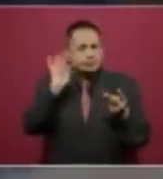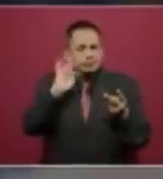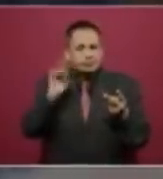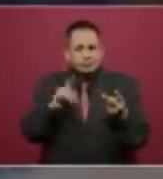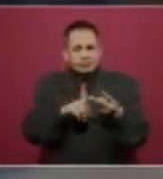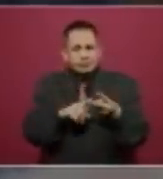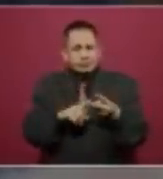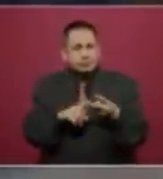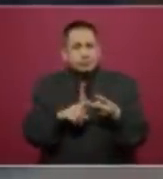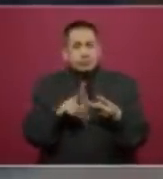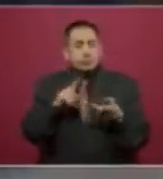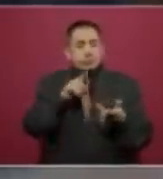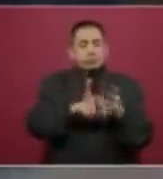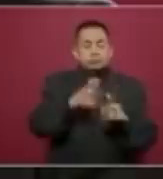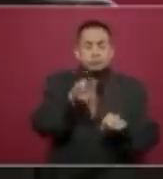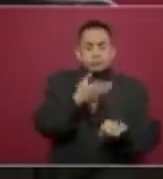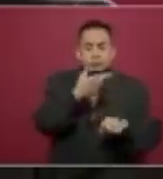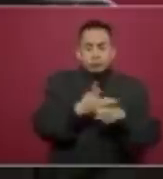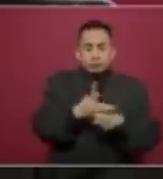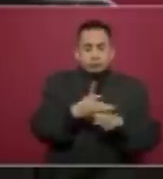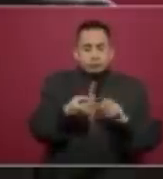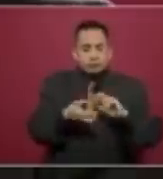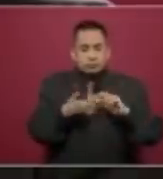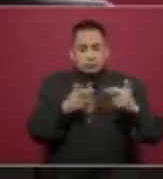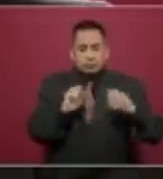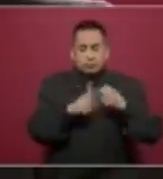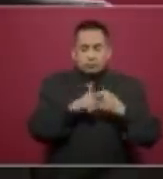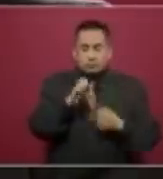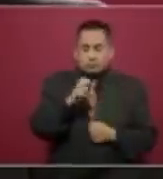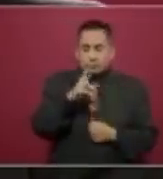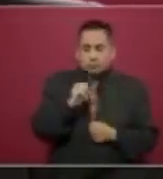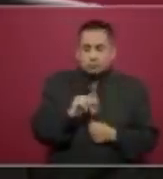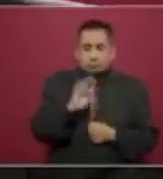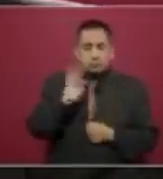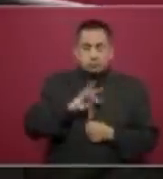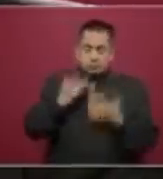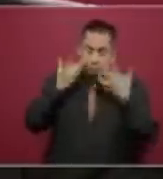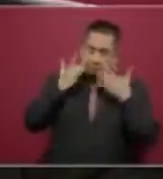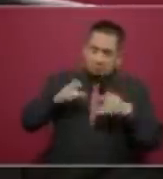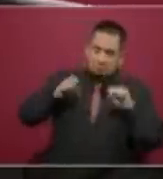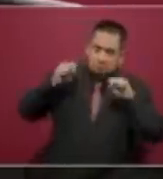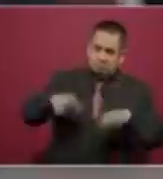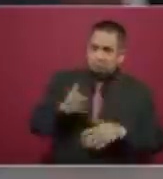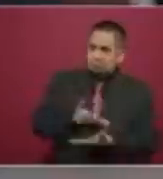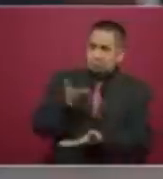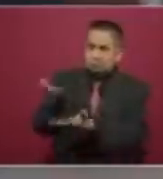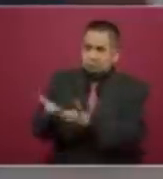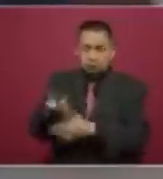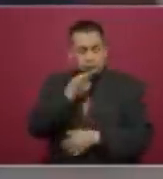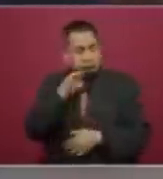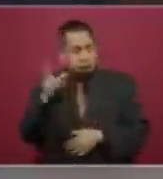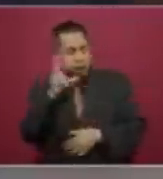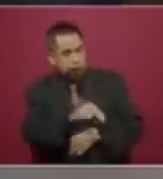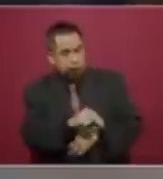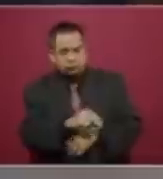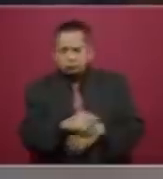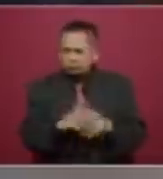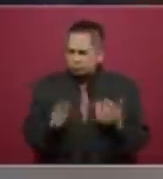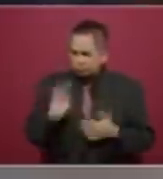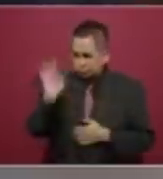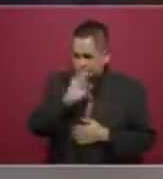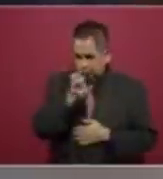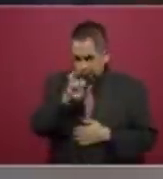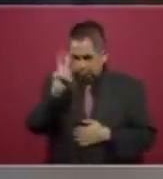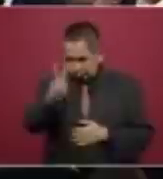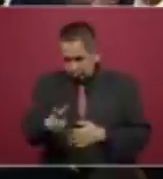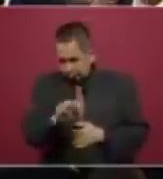una probable renuncia del secretario de Relaciones Exteriores, Marcelo Ebrard, que se la había presentado y usted la rechazó, si esto es